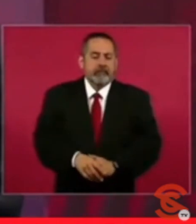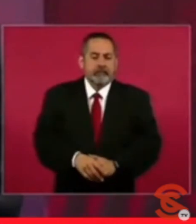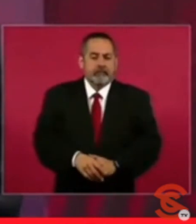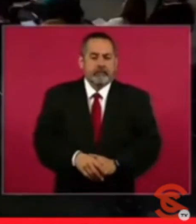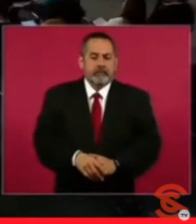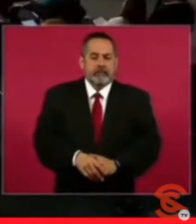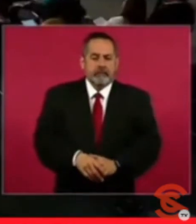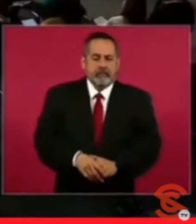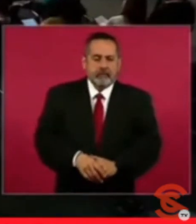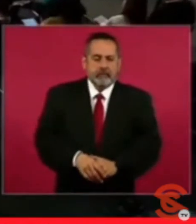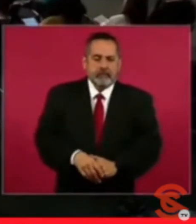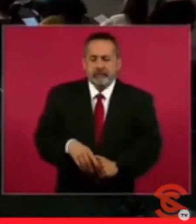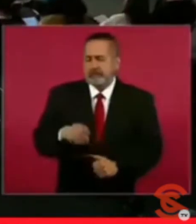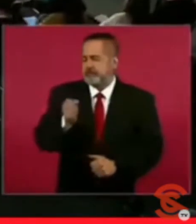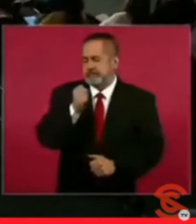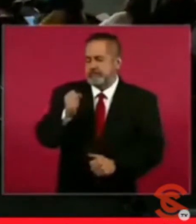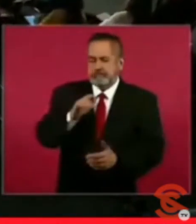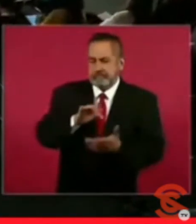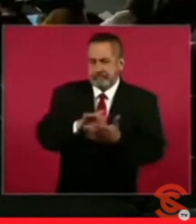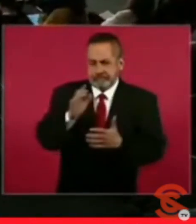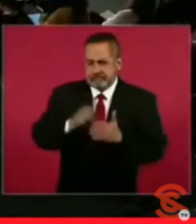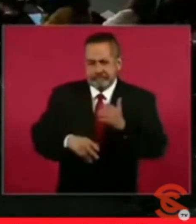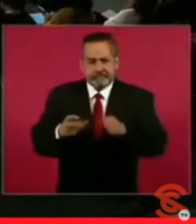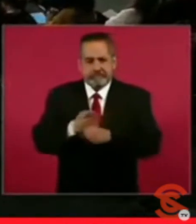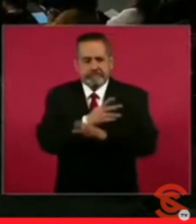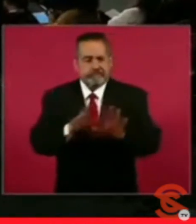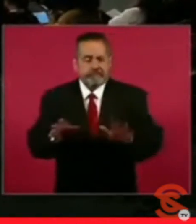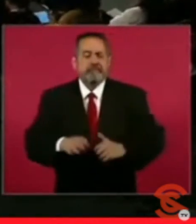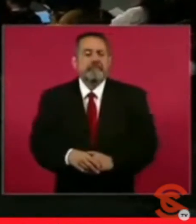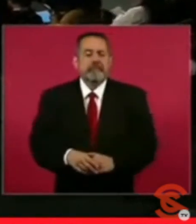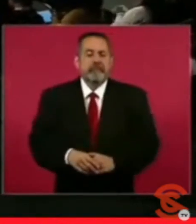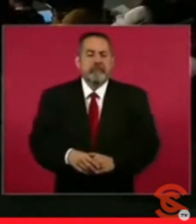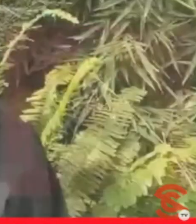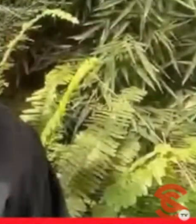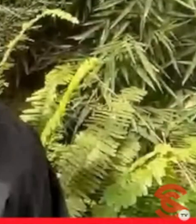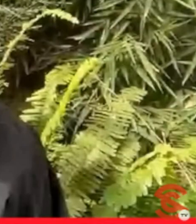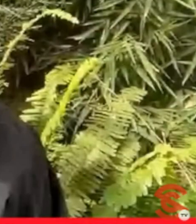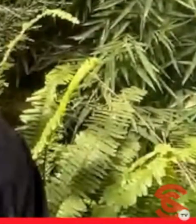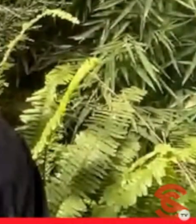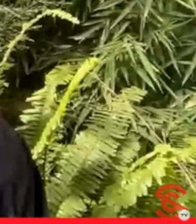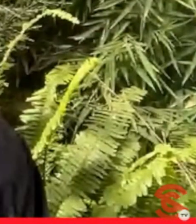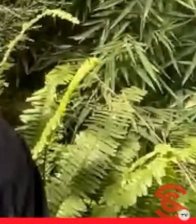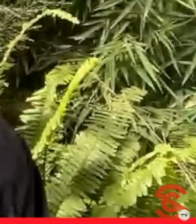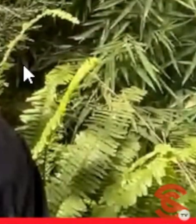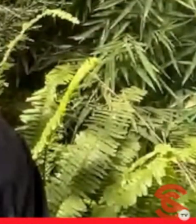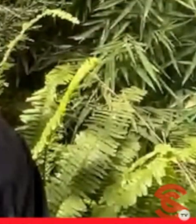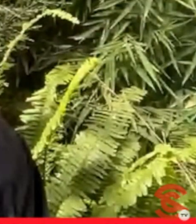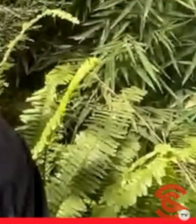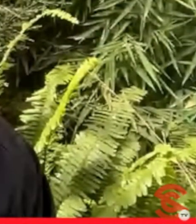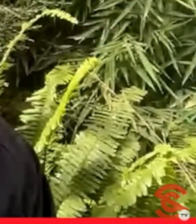Gracias, presidente. Afortunadamente ya pasó. Bueno, pasó. A ver, ¿tú qué piensas, querido Ricardo?